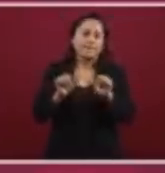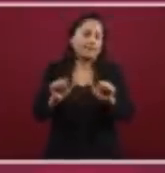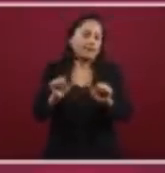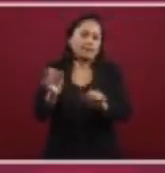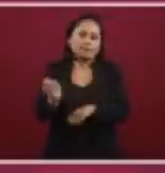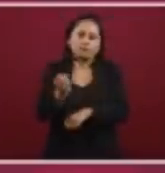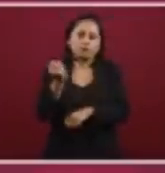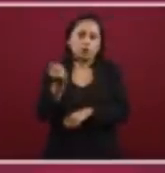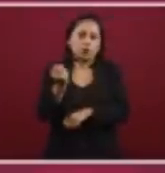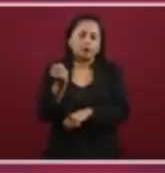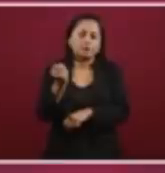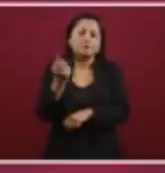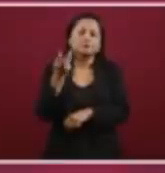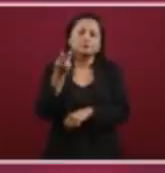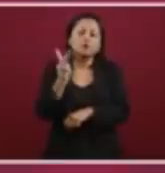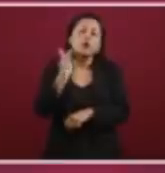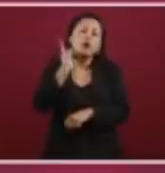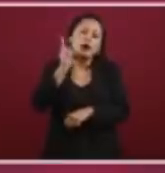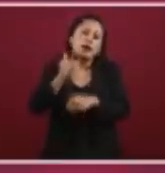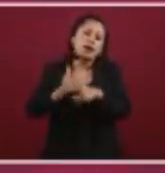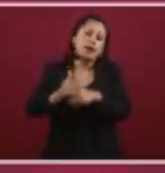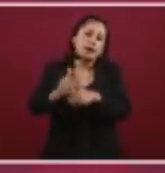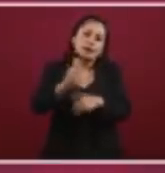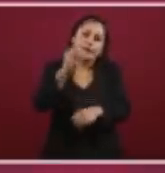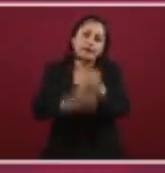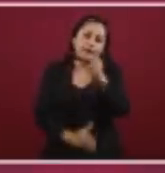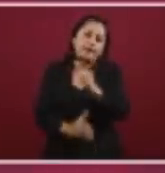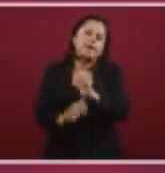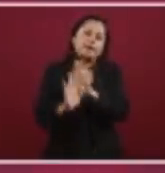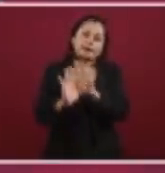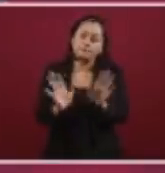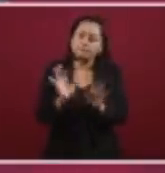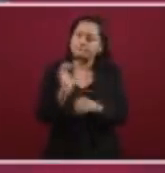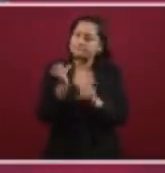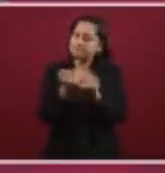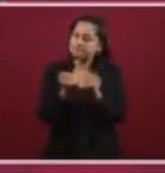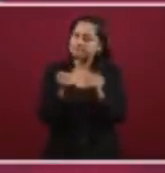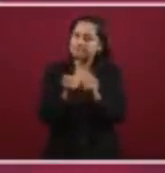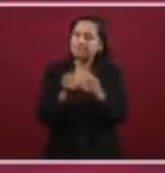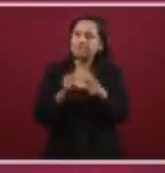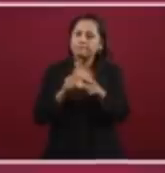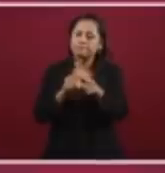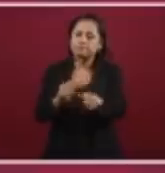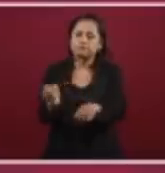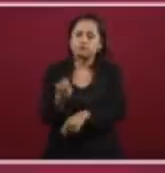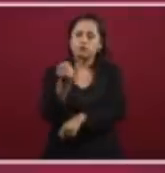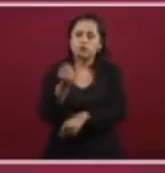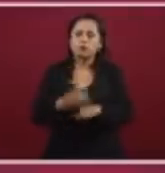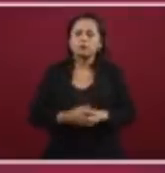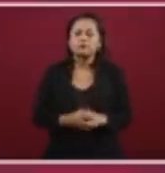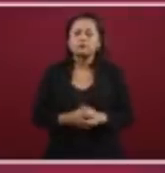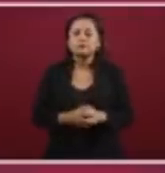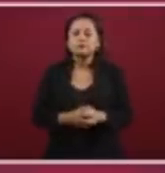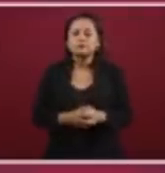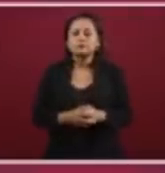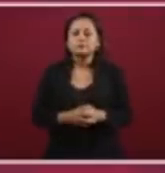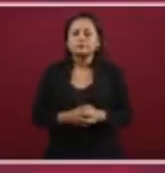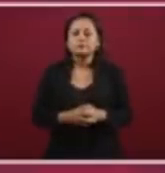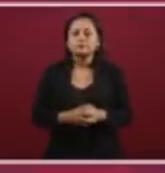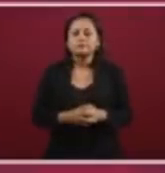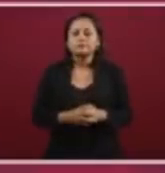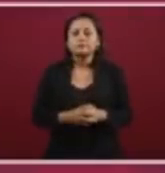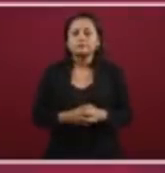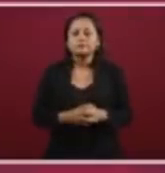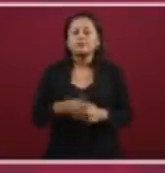el año pero esto lo mandamos a hacer pues para ver que todo